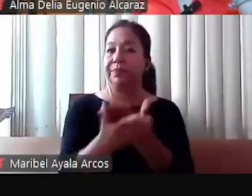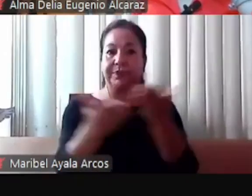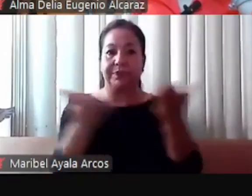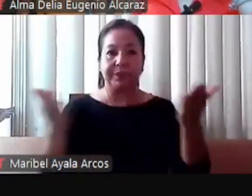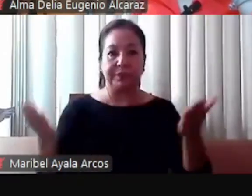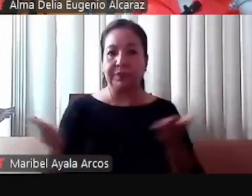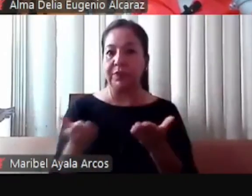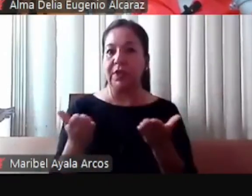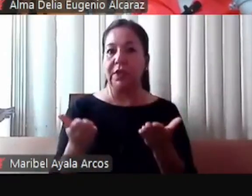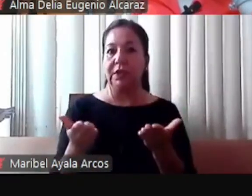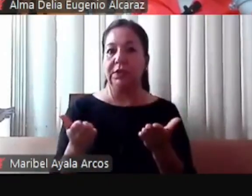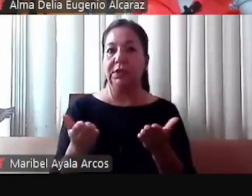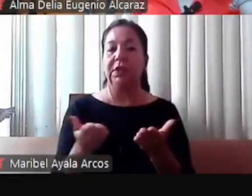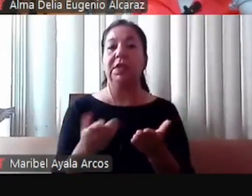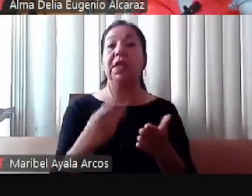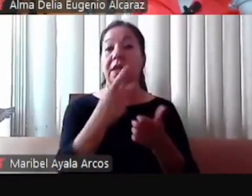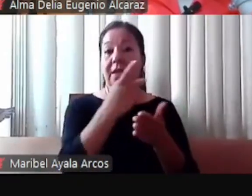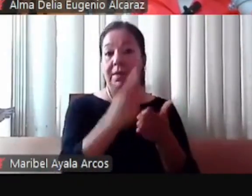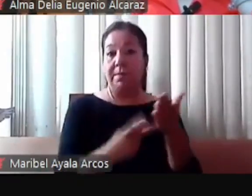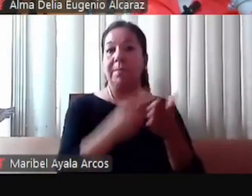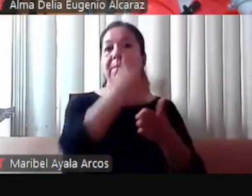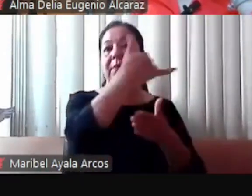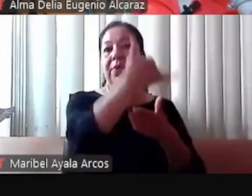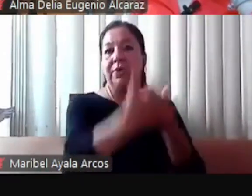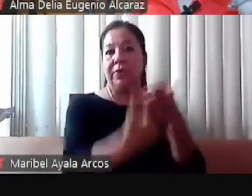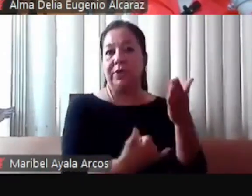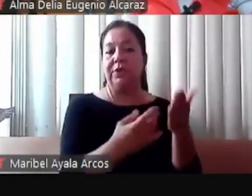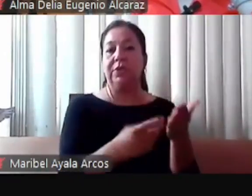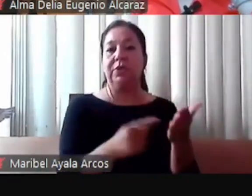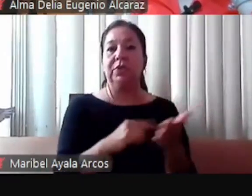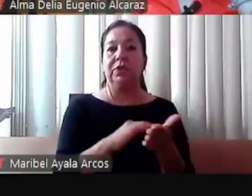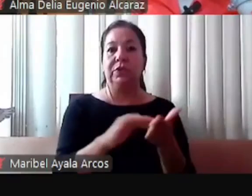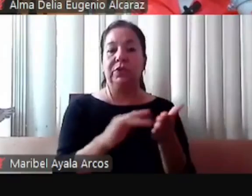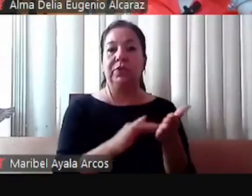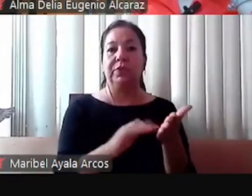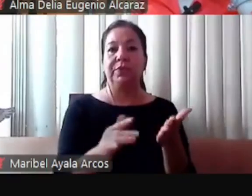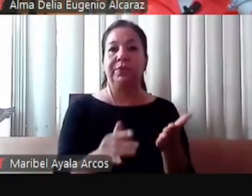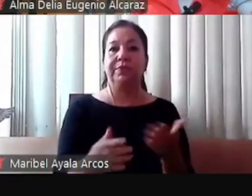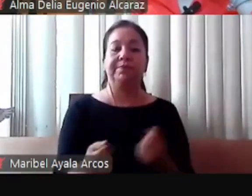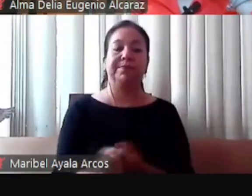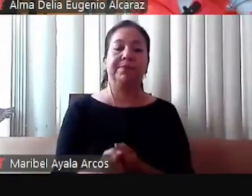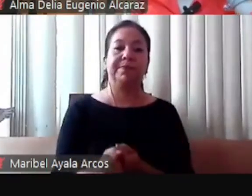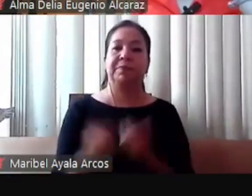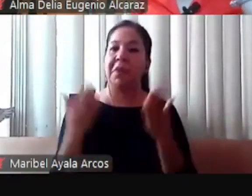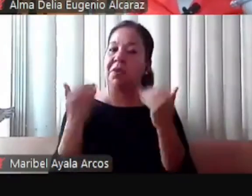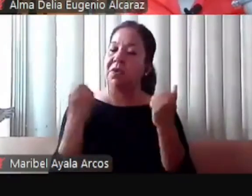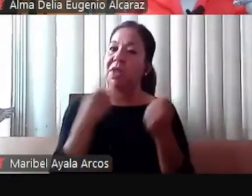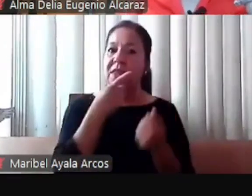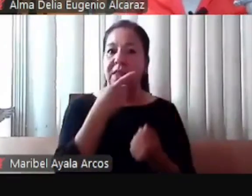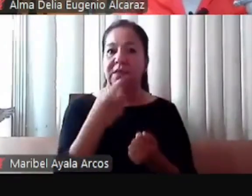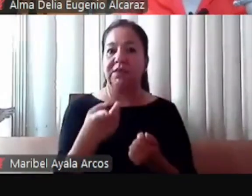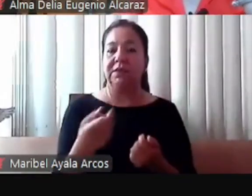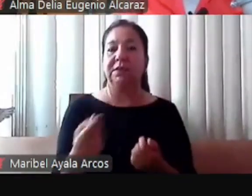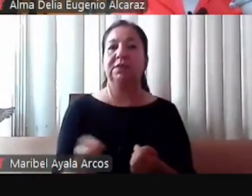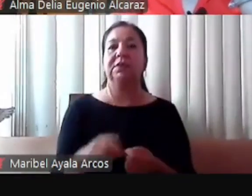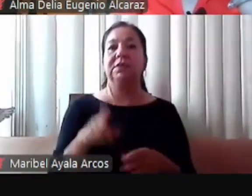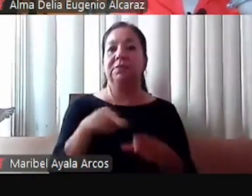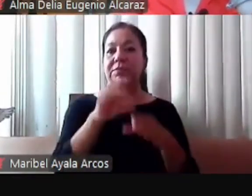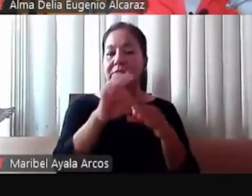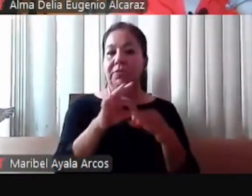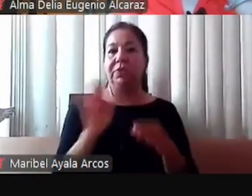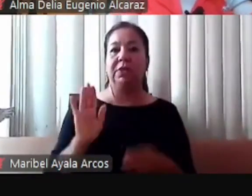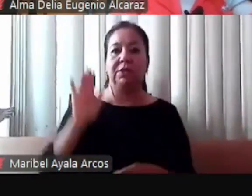nuestra consideración el proyecto del que se ha dado cuenta. No habiendo comentarios al respecto, secretario, tome la votación, por